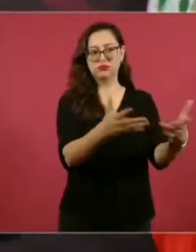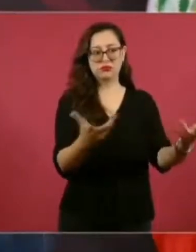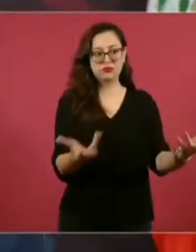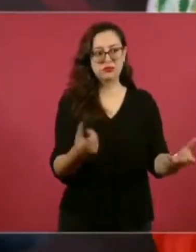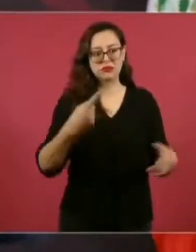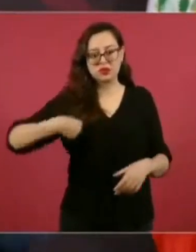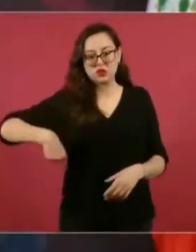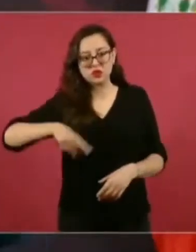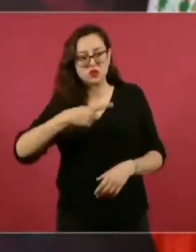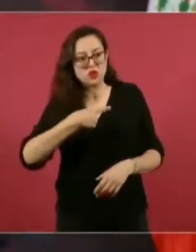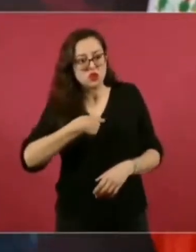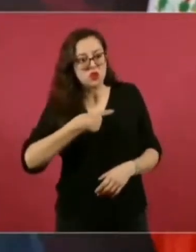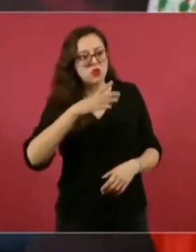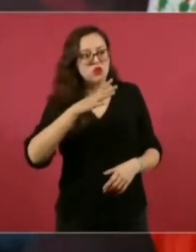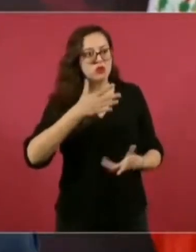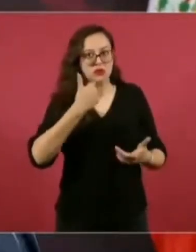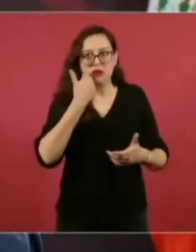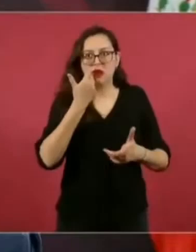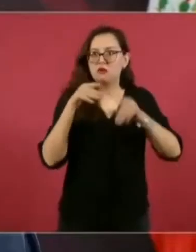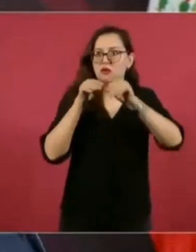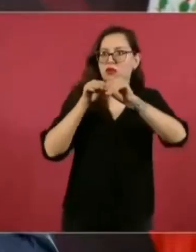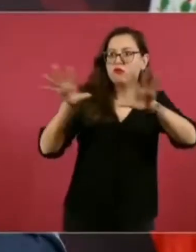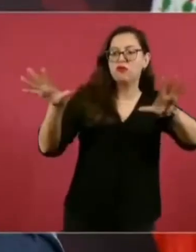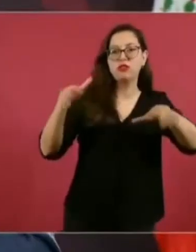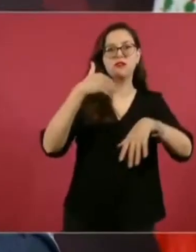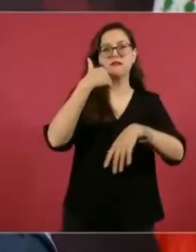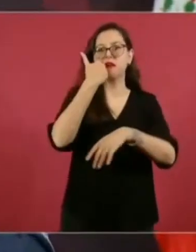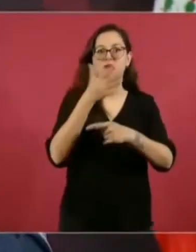los corporativos